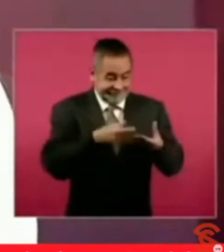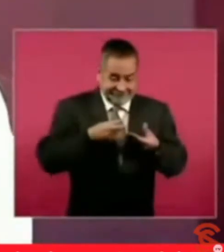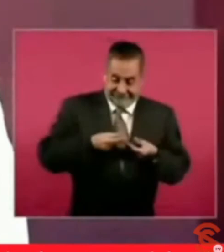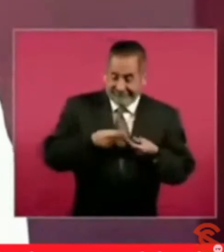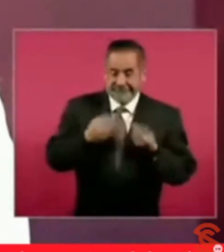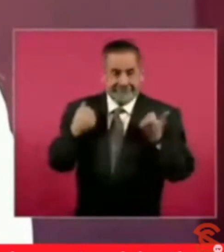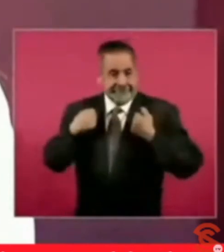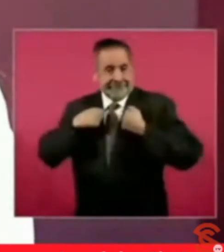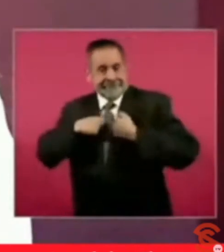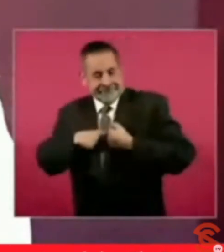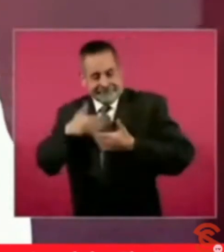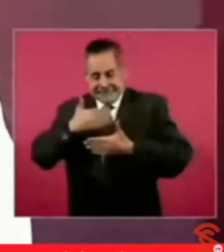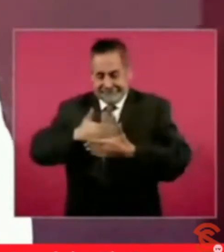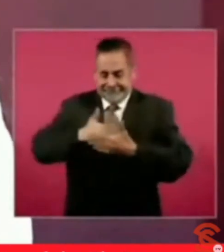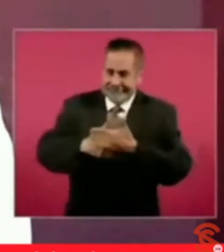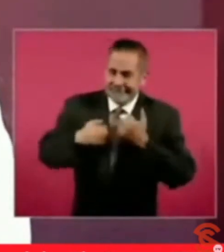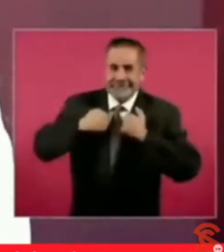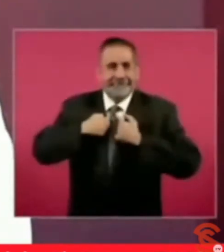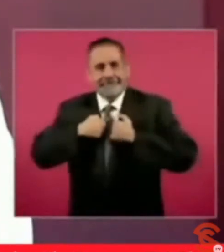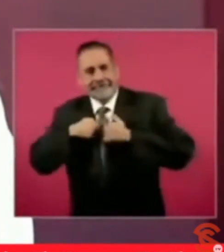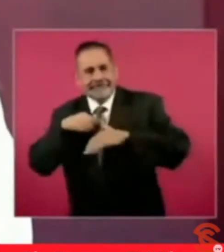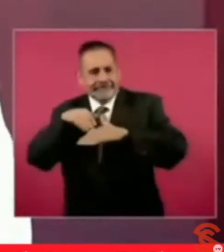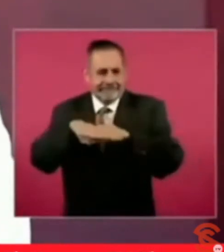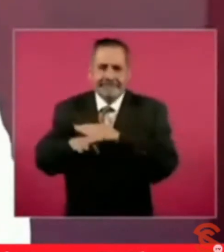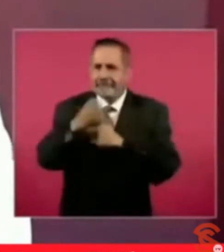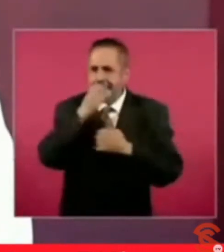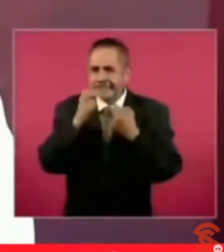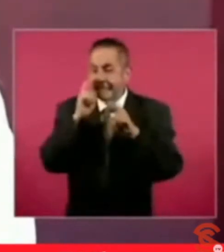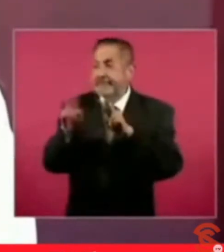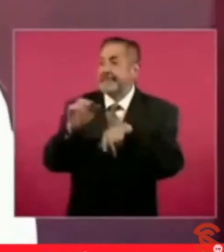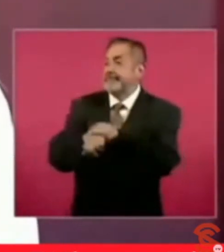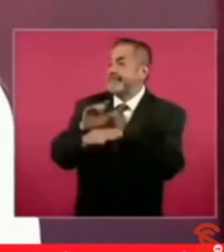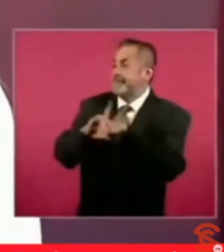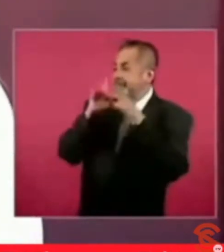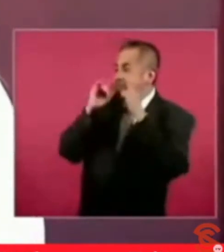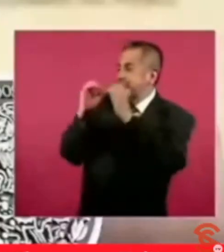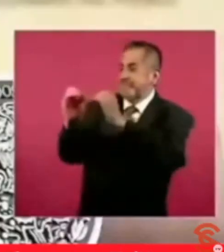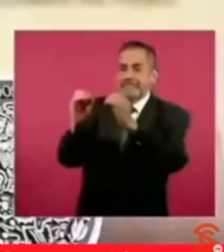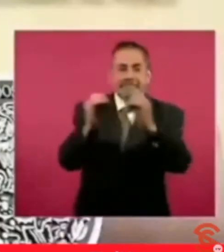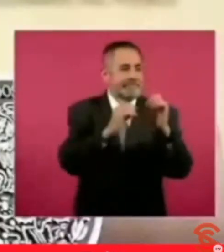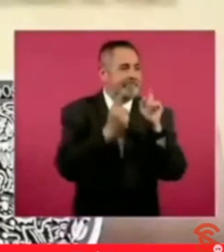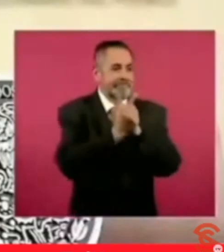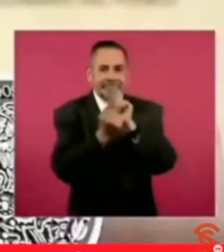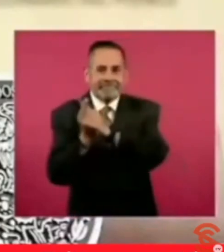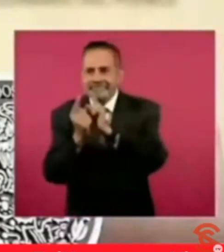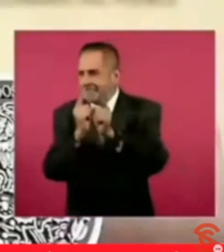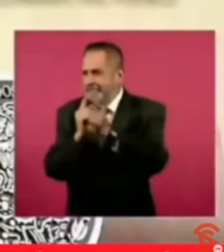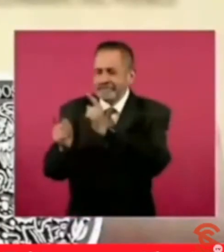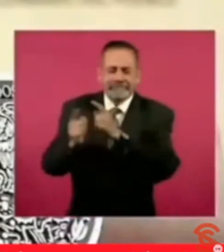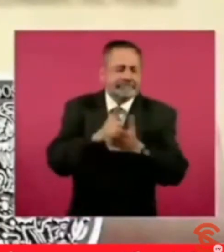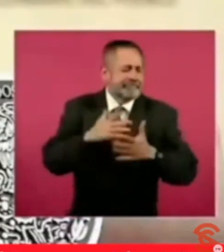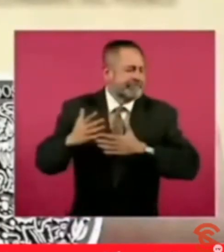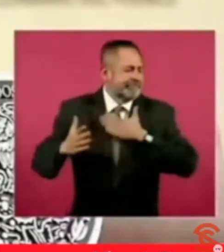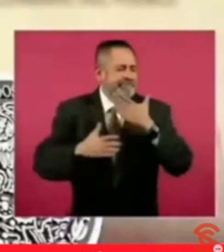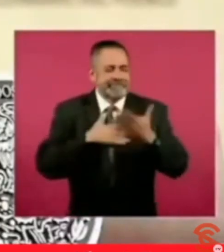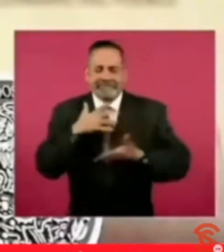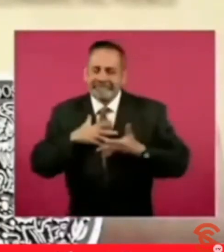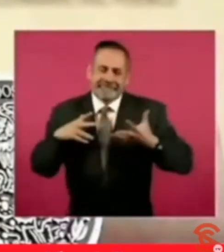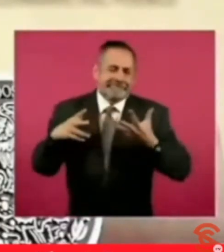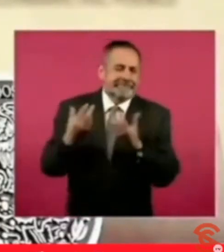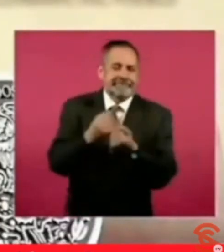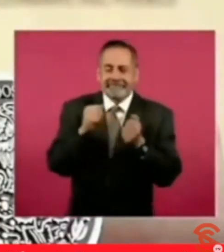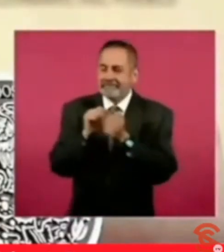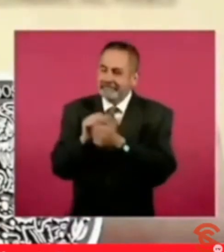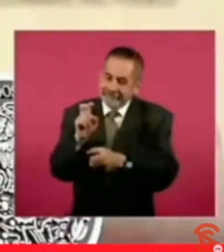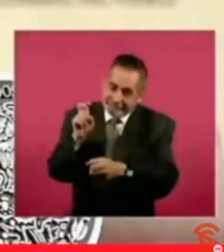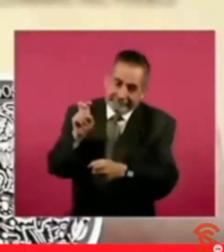libro, la mochila, estar en la escuela, ver a mis amigas, a mis amigos, a mis compañeros, disfrutar cada momento